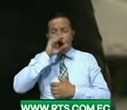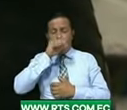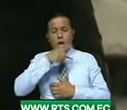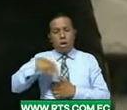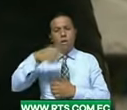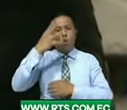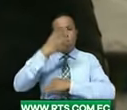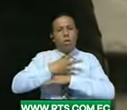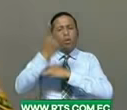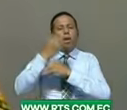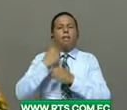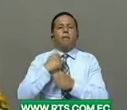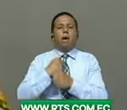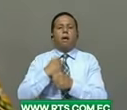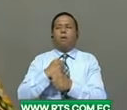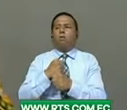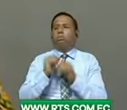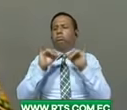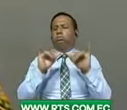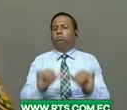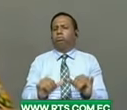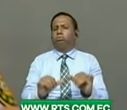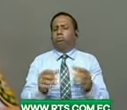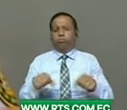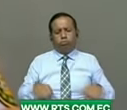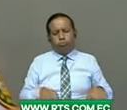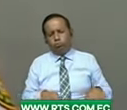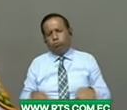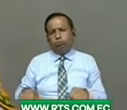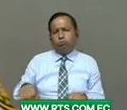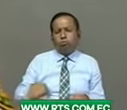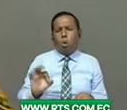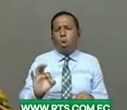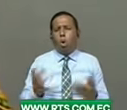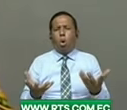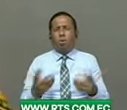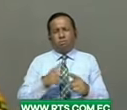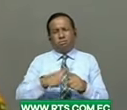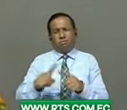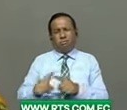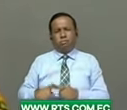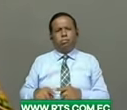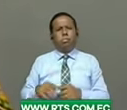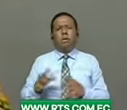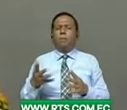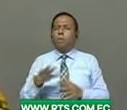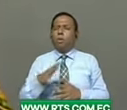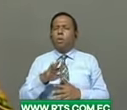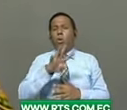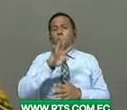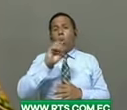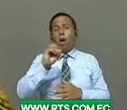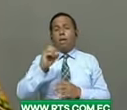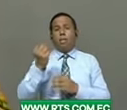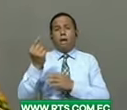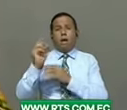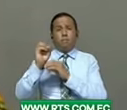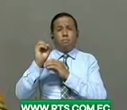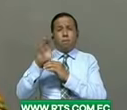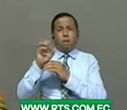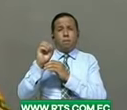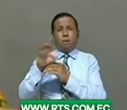de feriado y lo harán allí con su unidad motorizada, y también en este trayecto hay cerca de 40 radares